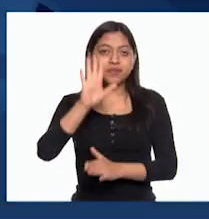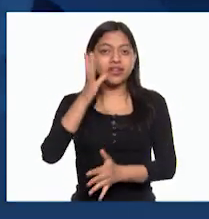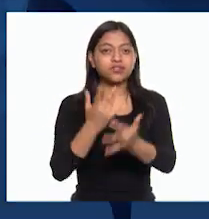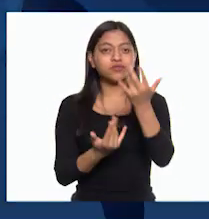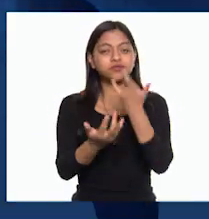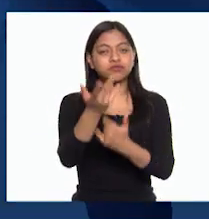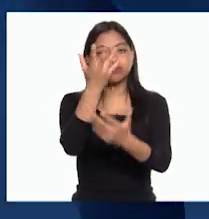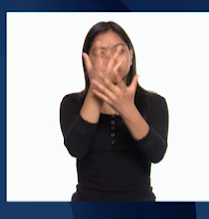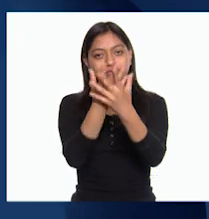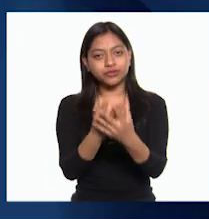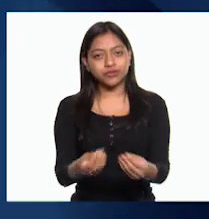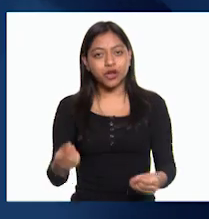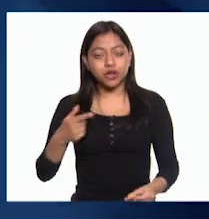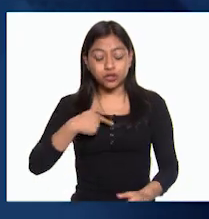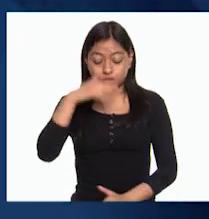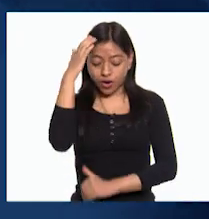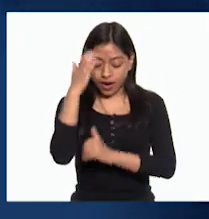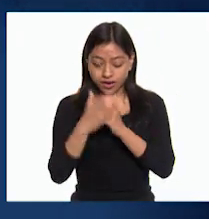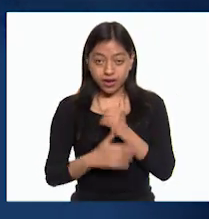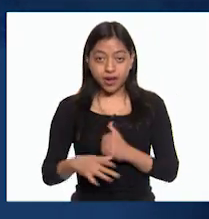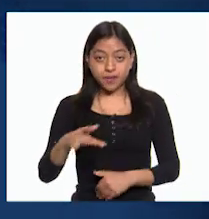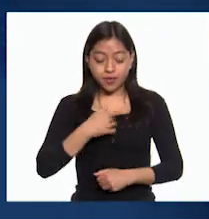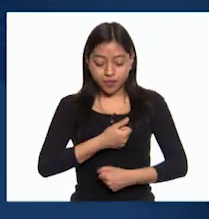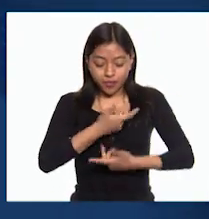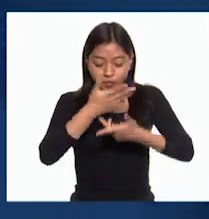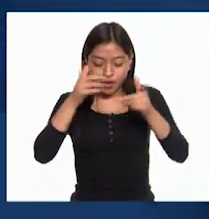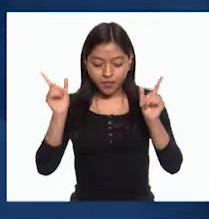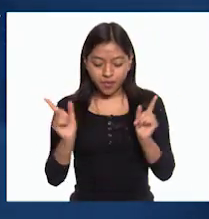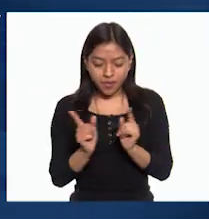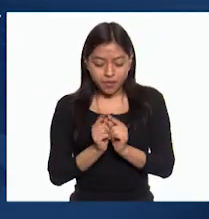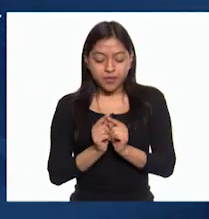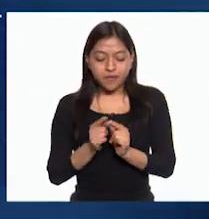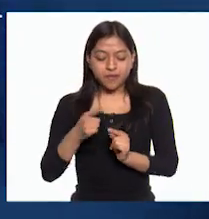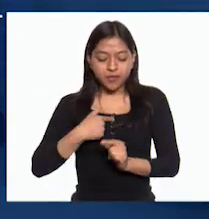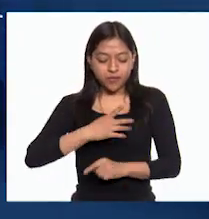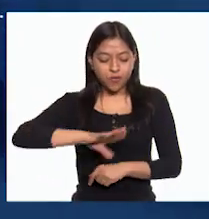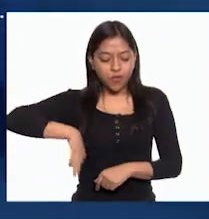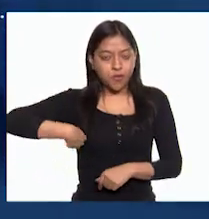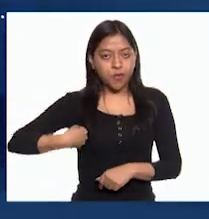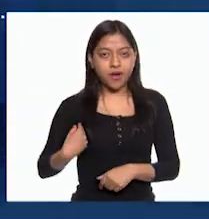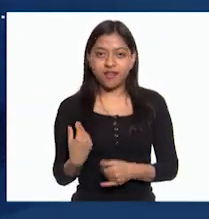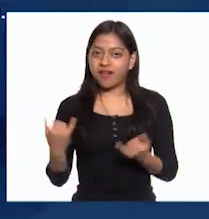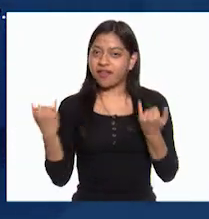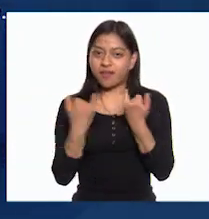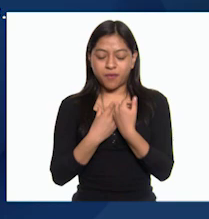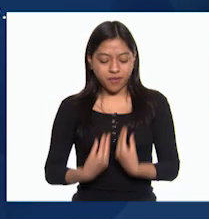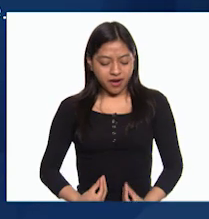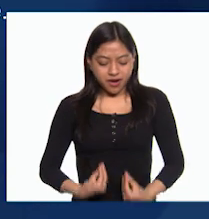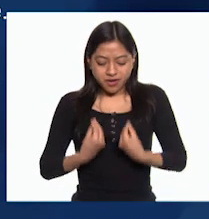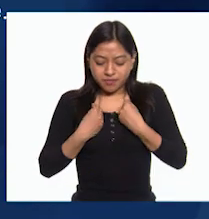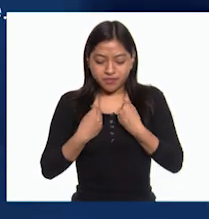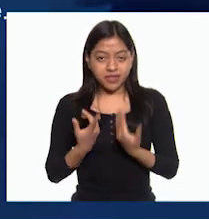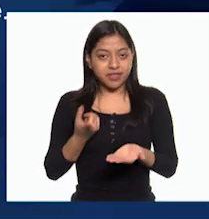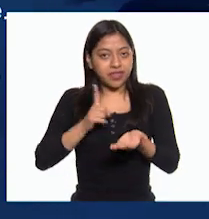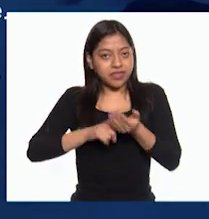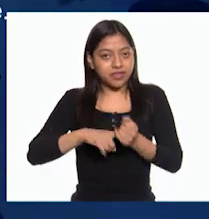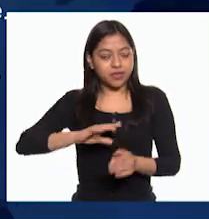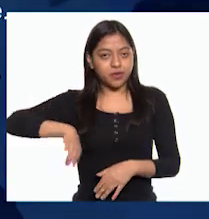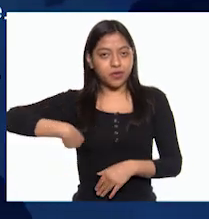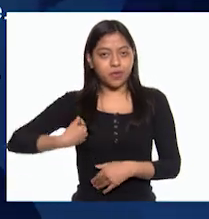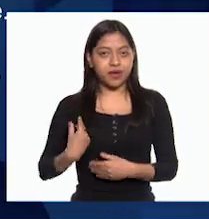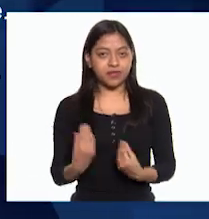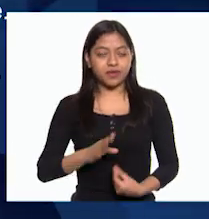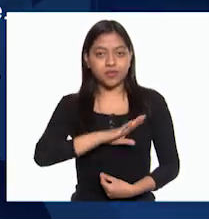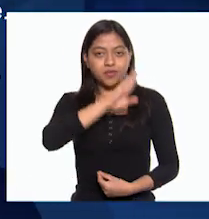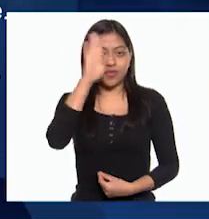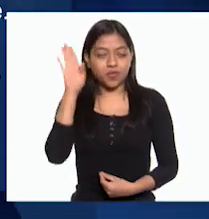Y he de concluir, soneto, y contenerte como contiene el juego de la vida la perfección serena de la muerte.